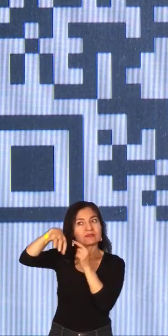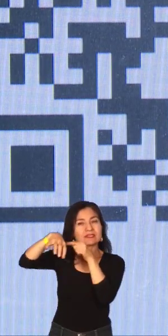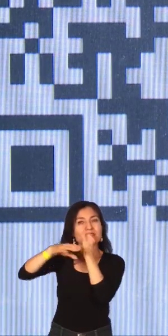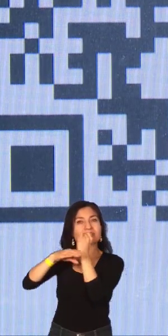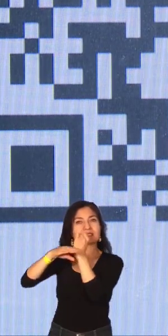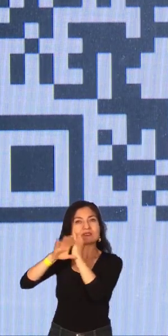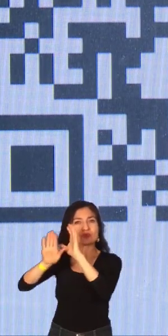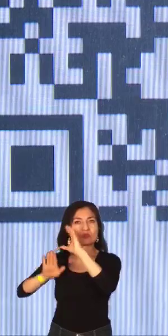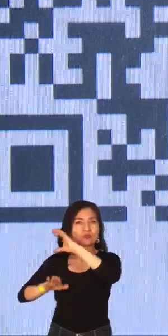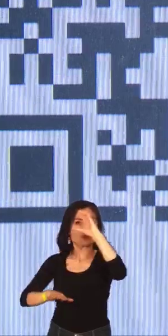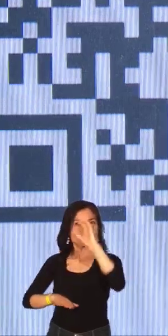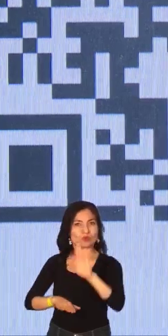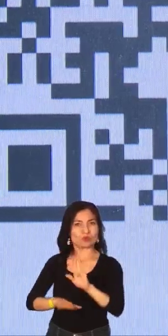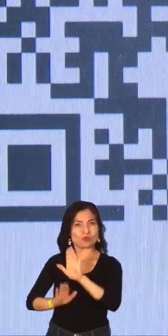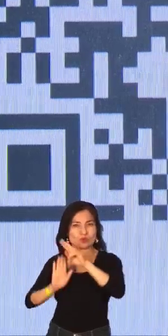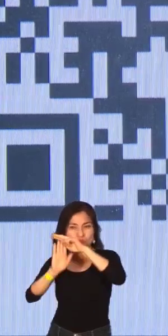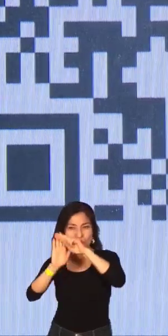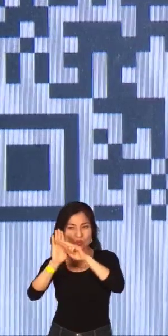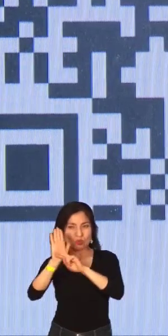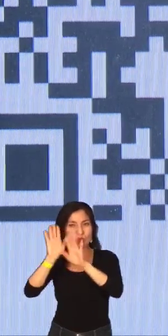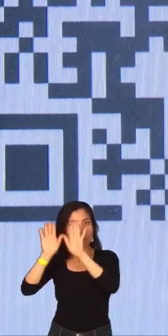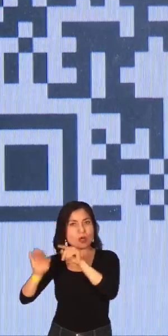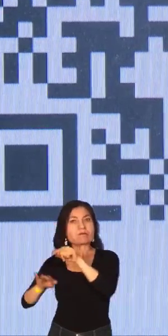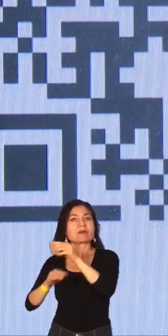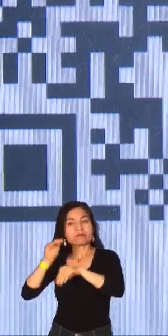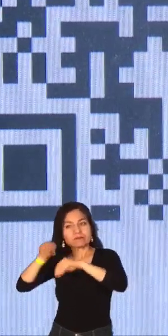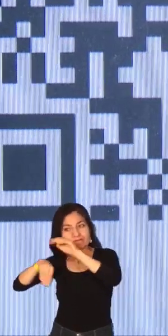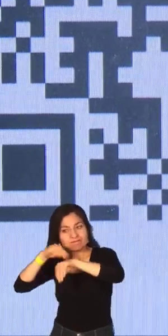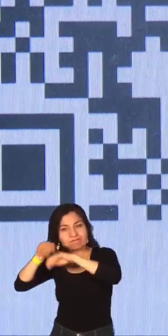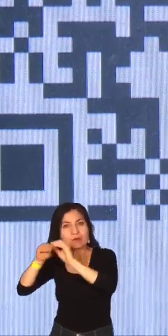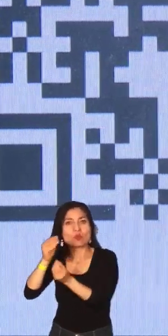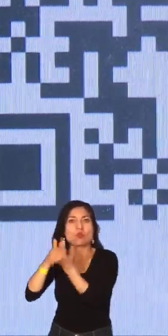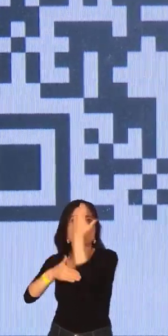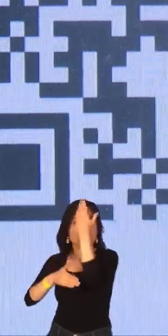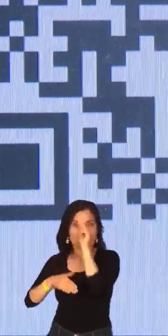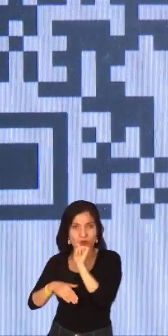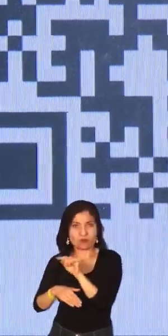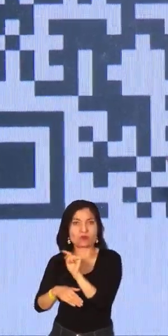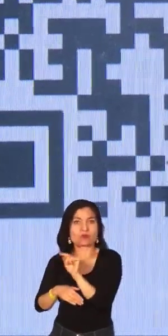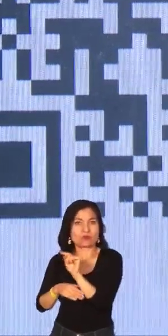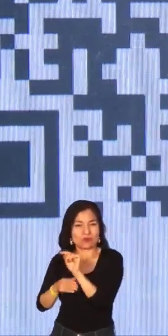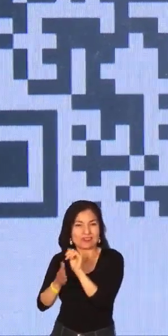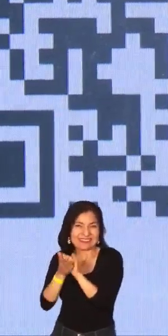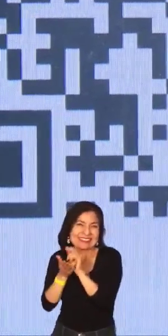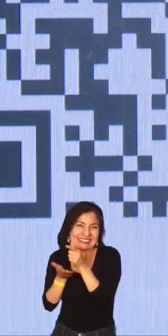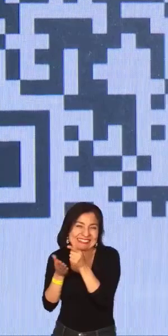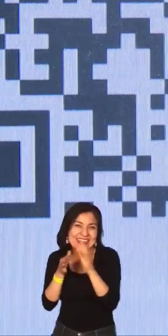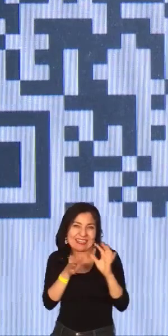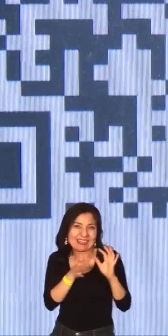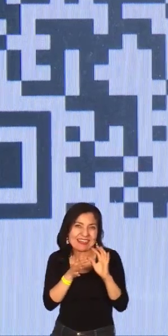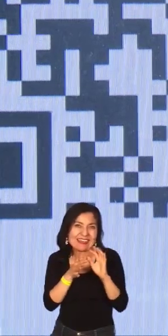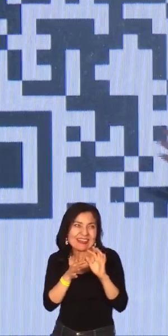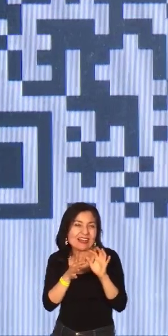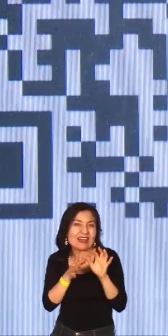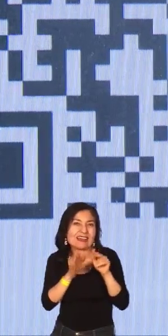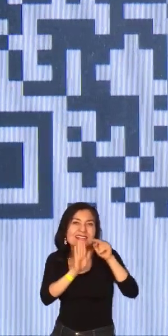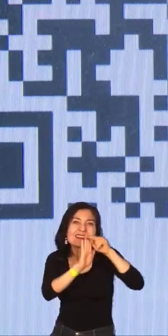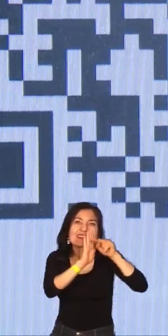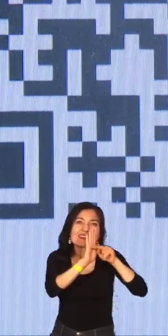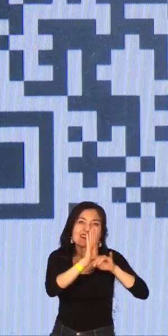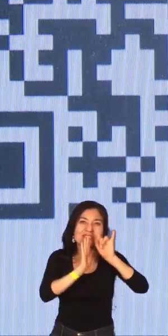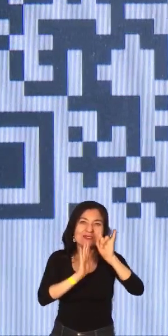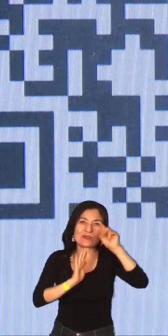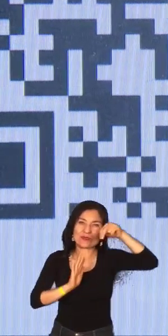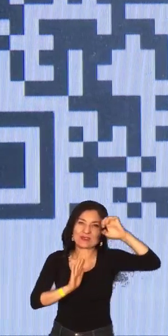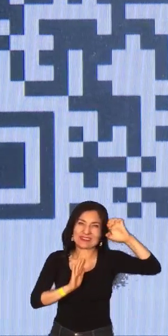Instituto Costarricense de Normas está creando una, digámoslo así, derivado de las